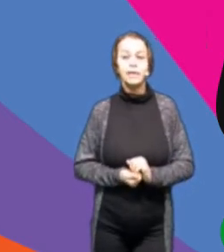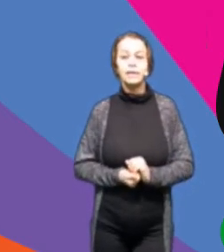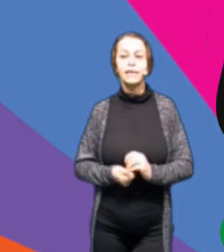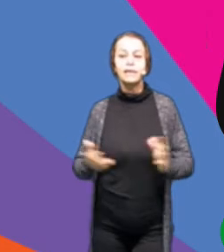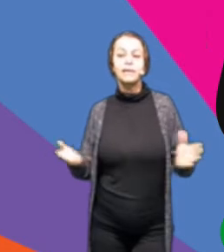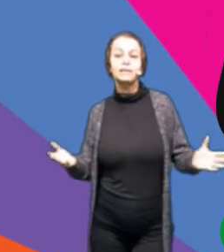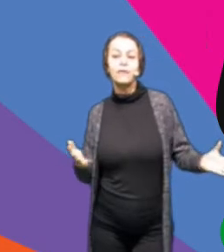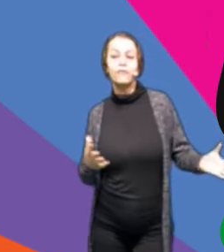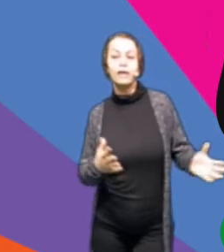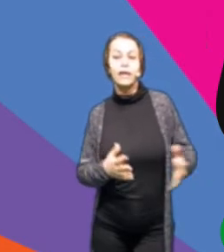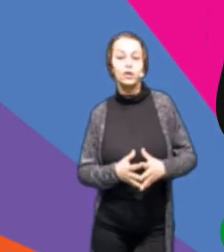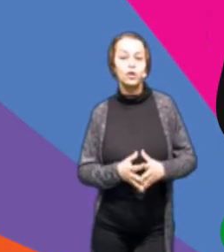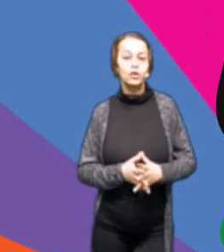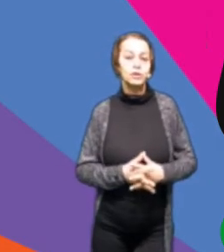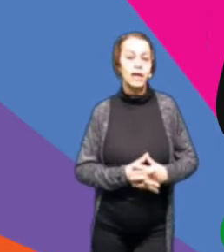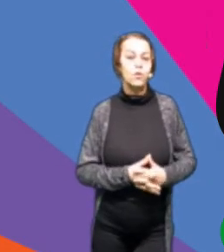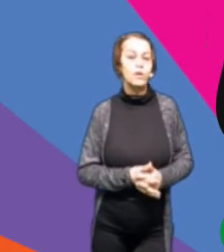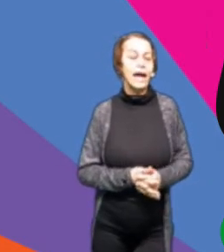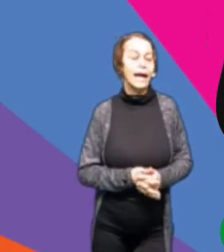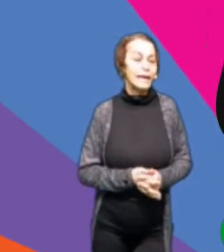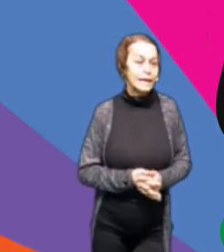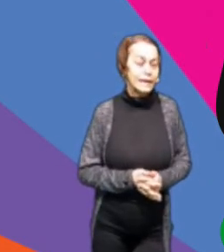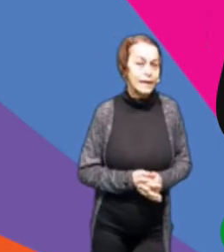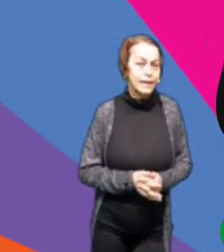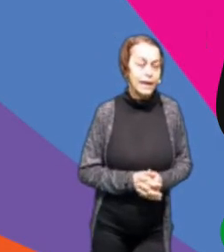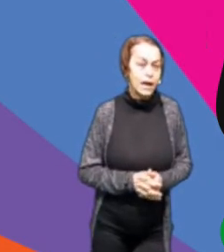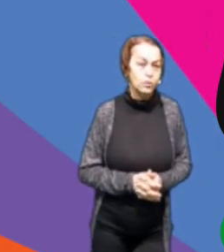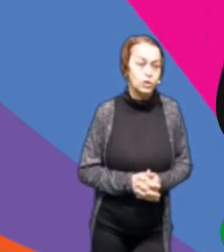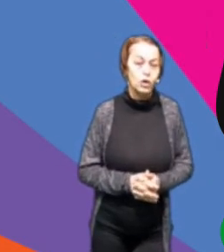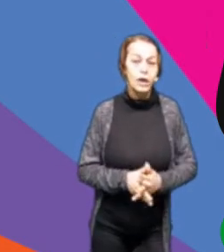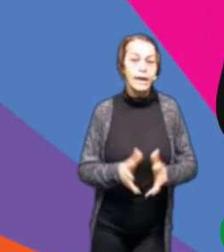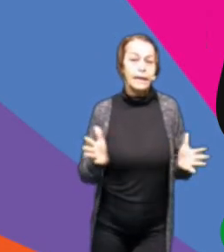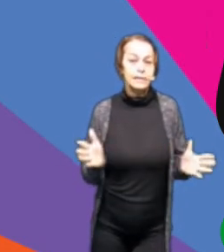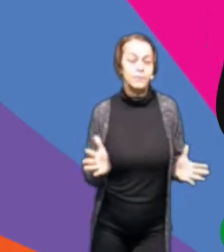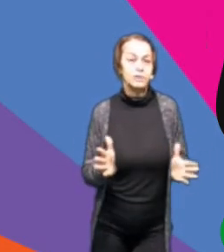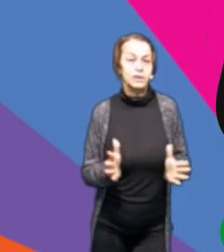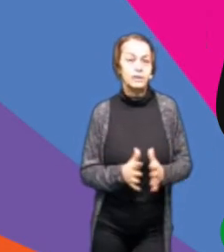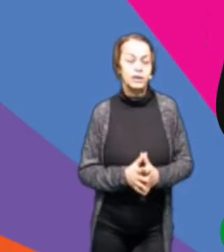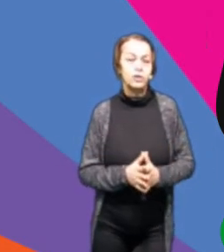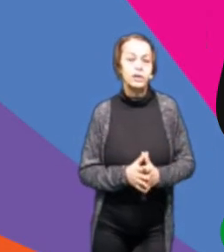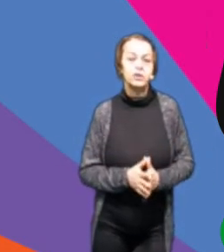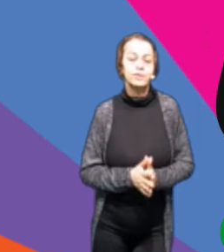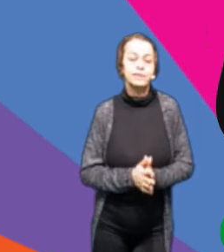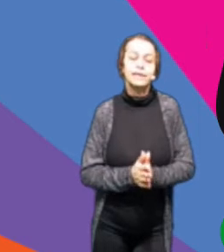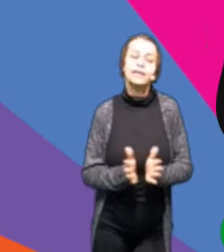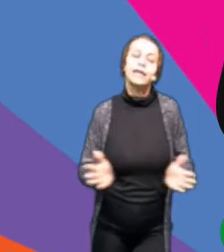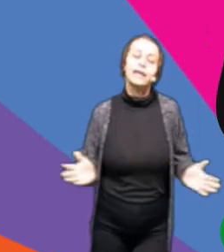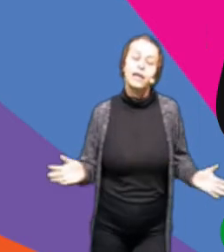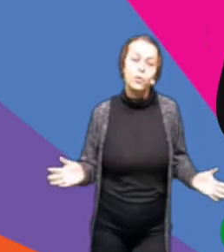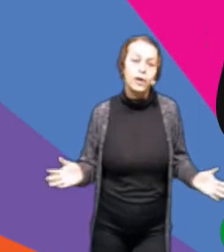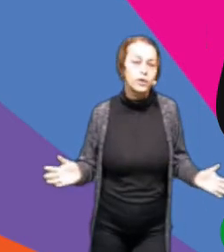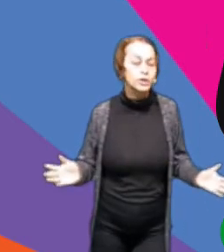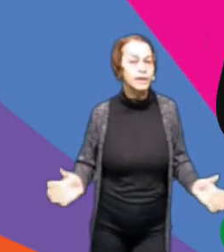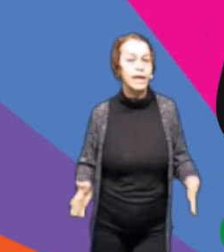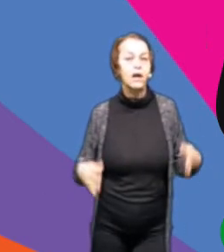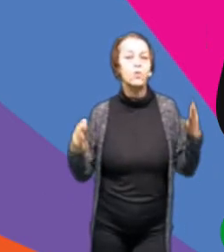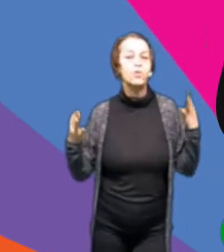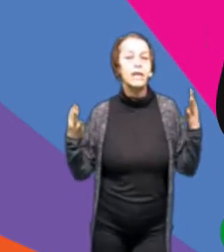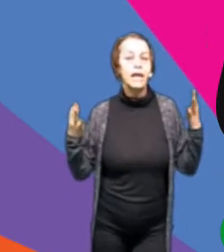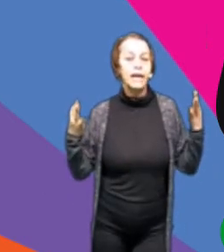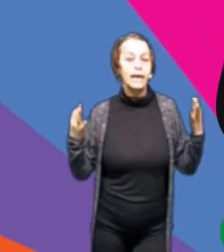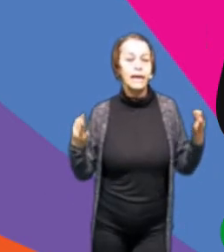terminan desafiándolos a una carrera de auto. Estemos atentos entonces, desde luego será